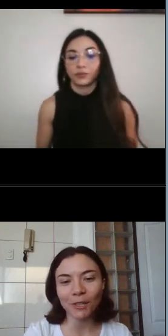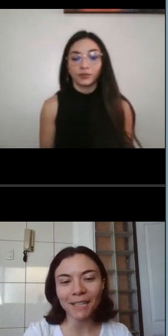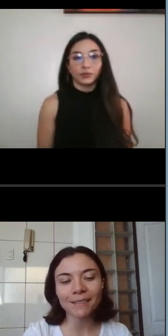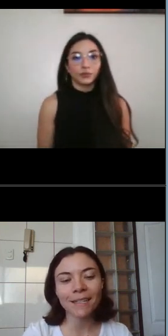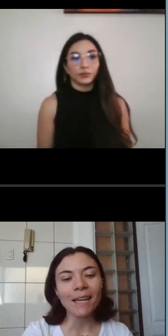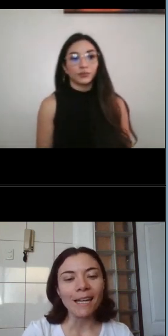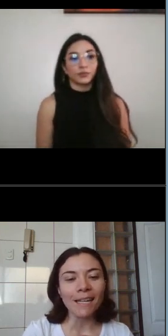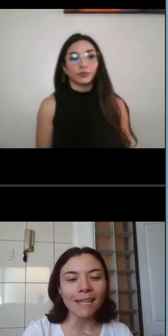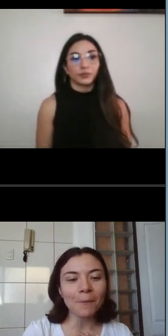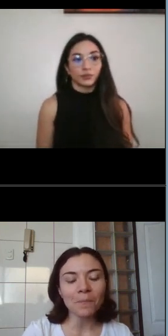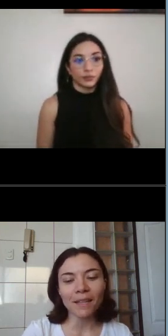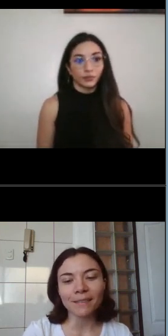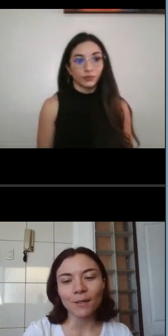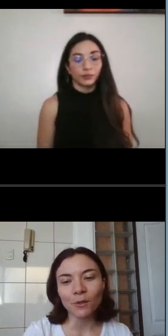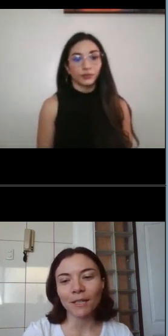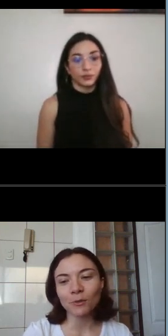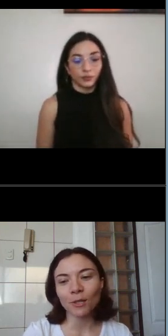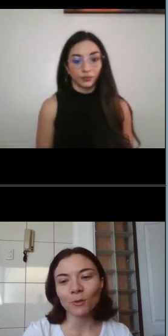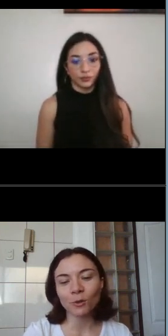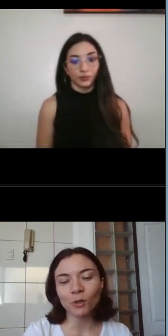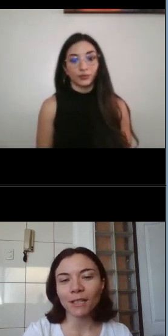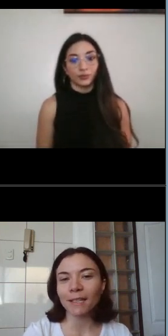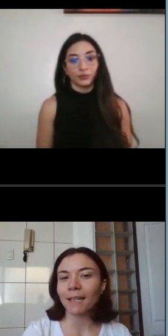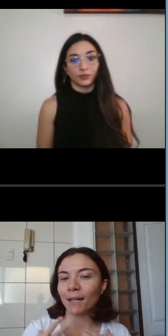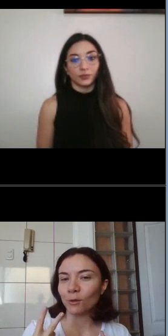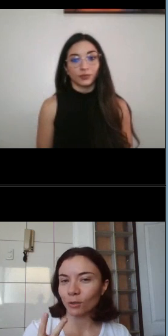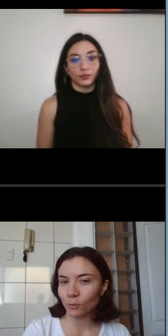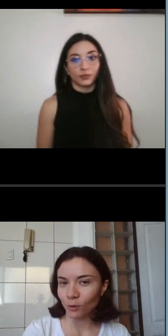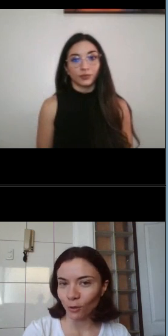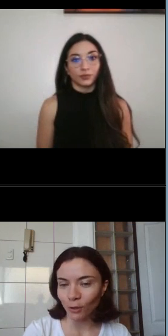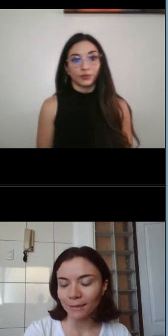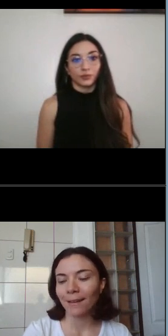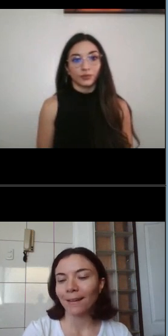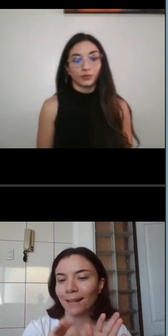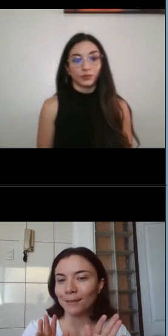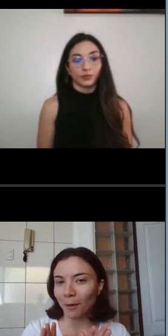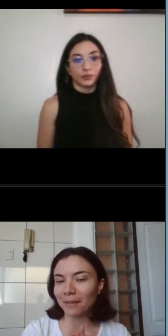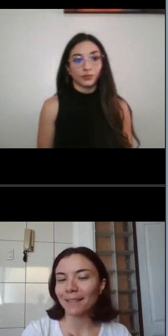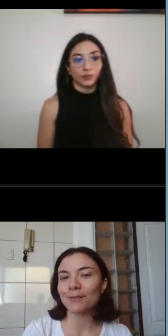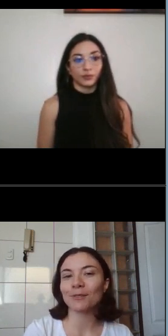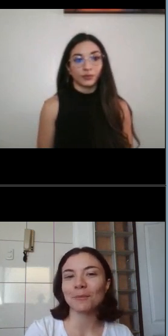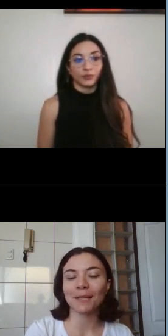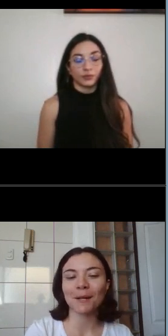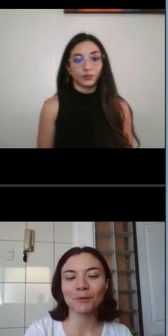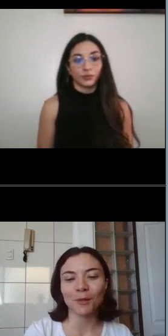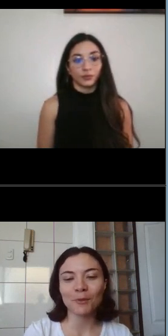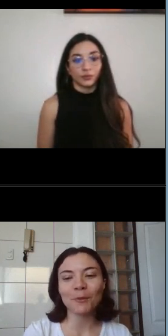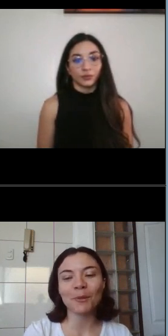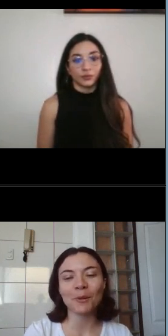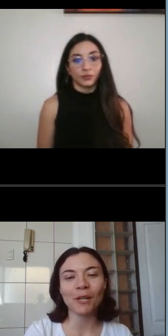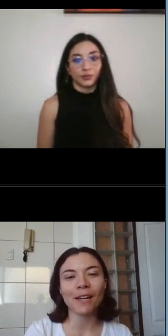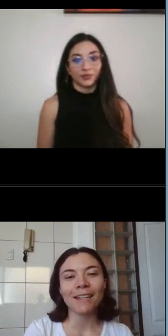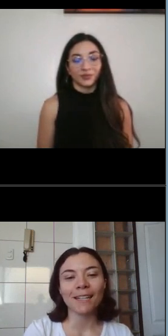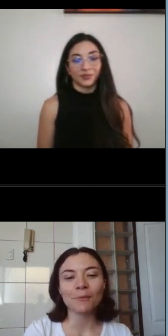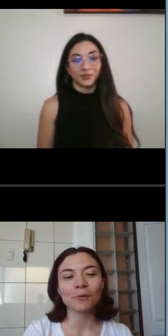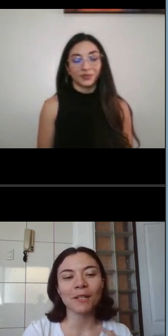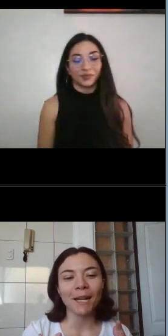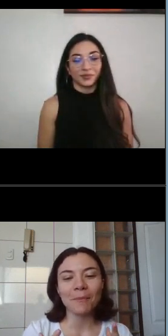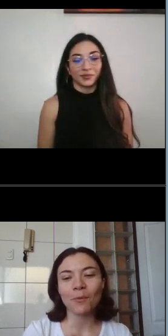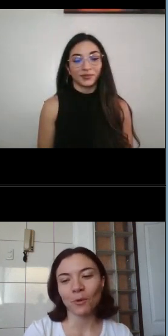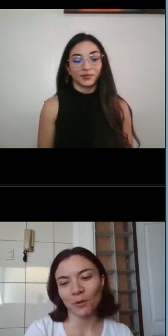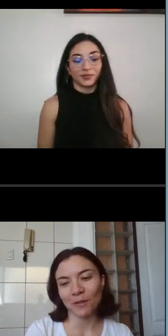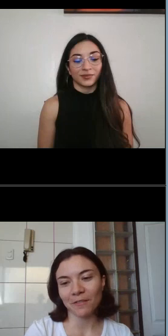Elizabeth Rodríguez y hoy tenemos el gusto de tener a dos expositoras. Casi nunca pasa esto, siempre tenemos a uno, pero hoy